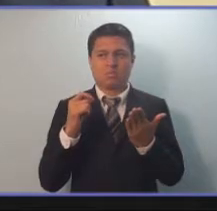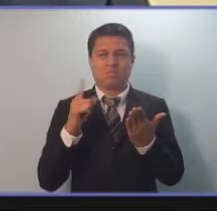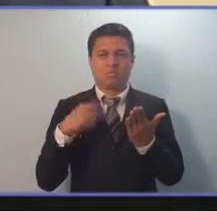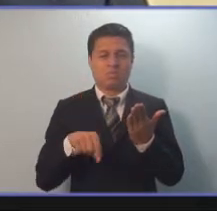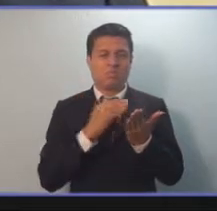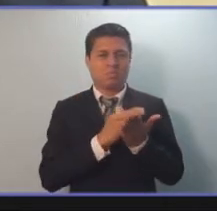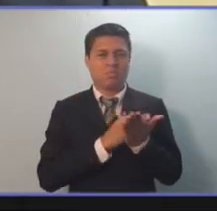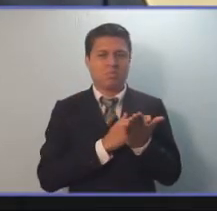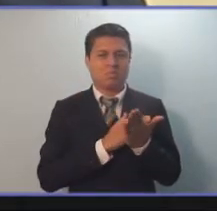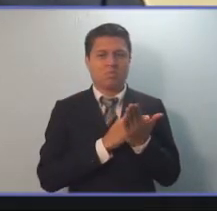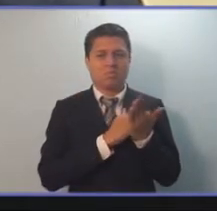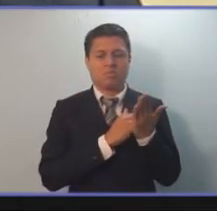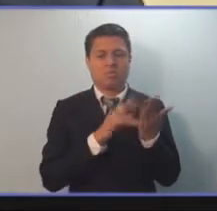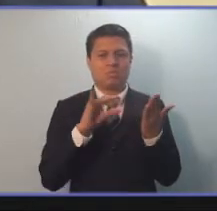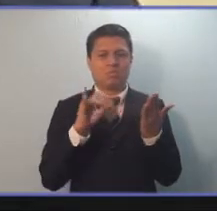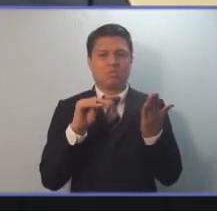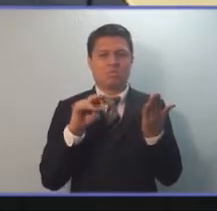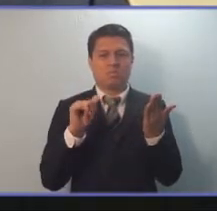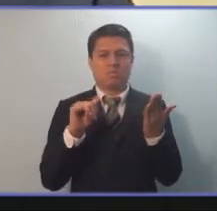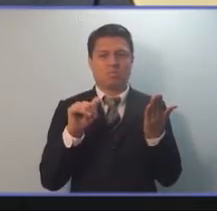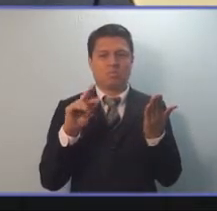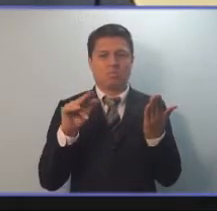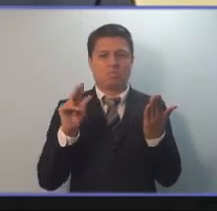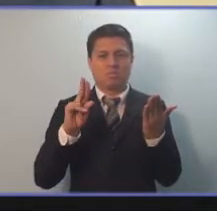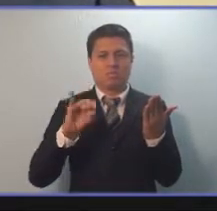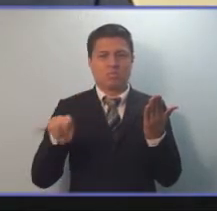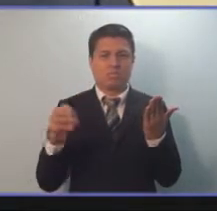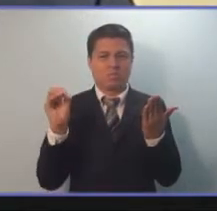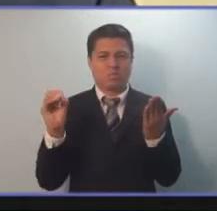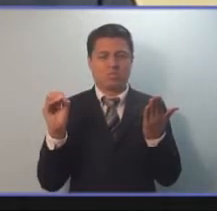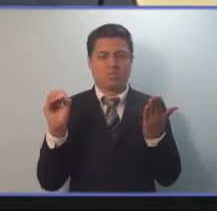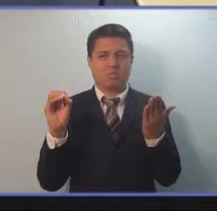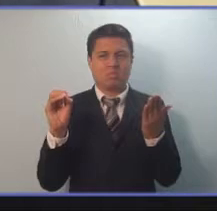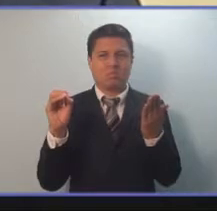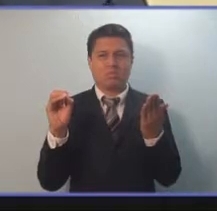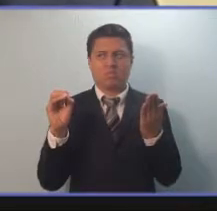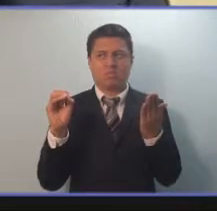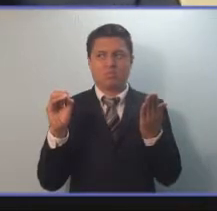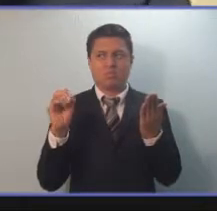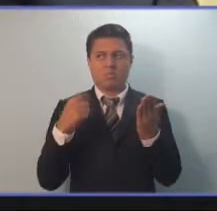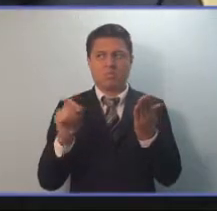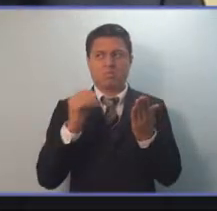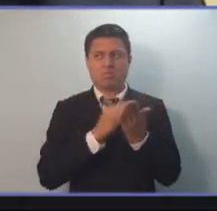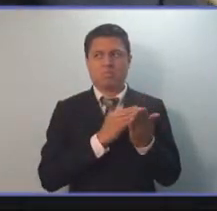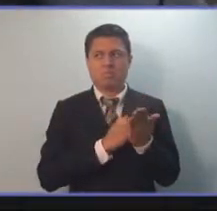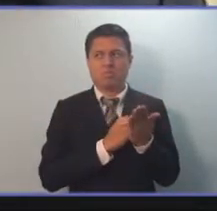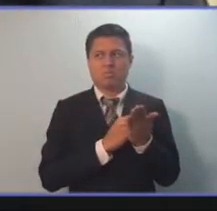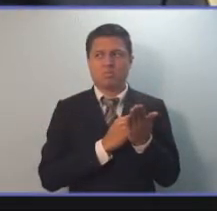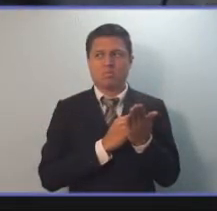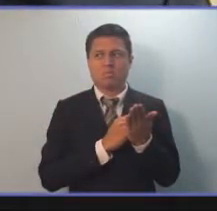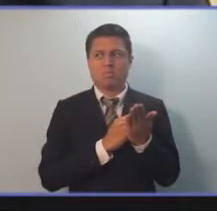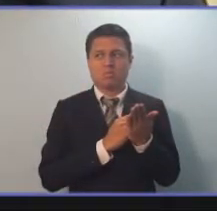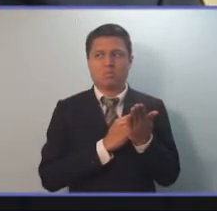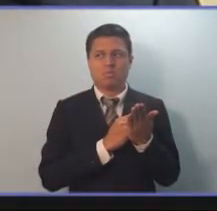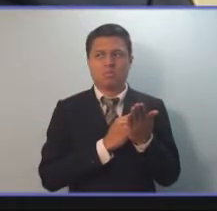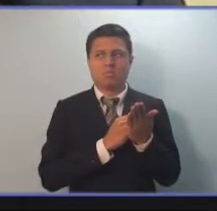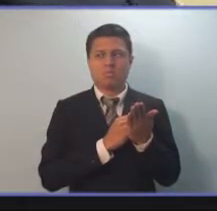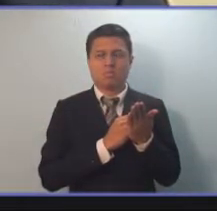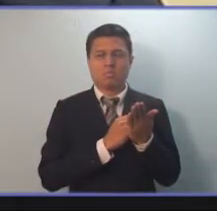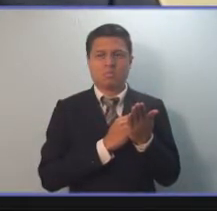ausente. Rina Idalia Araujo de Martínez, presente.